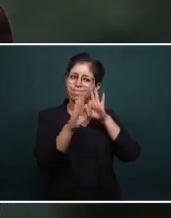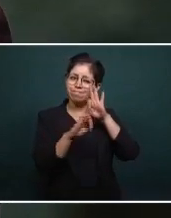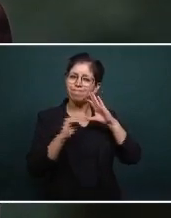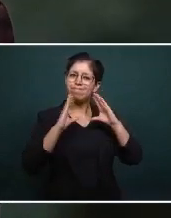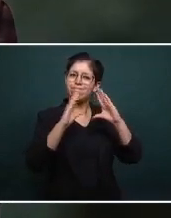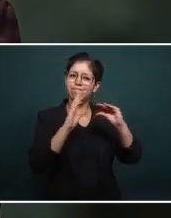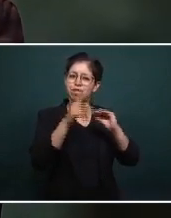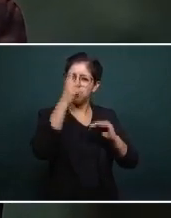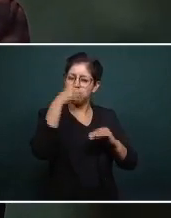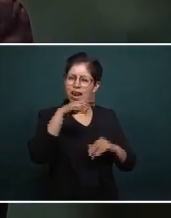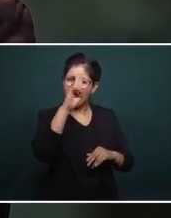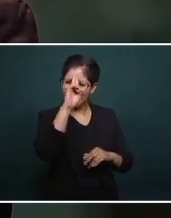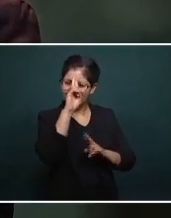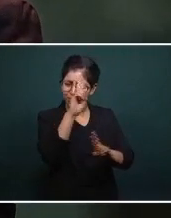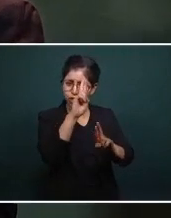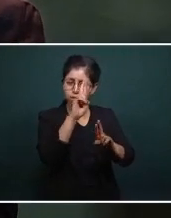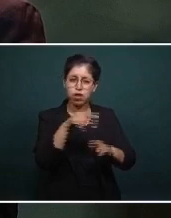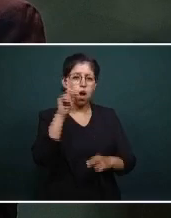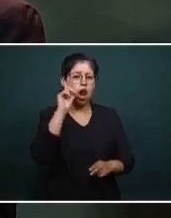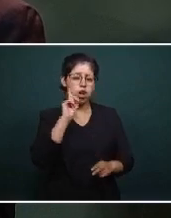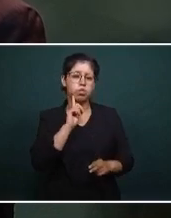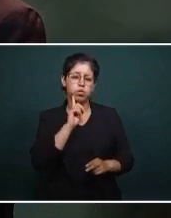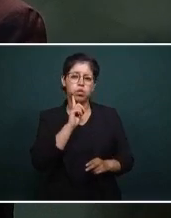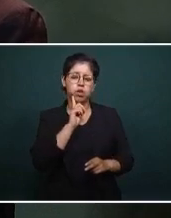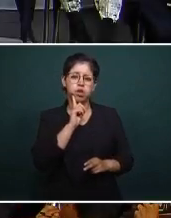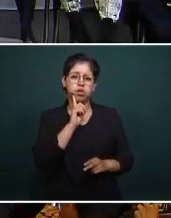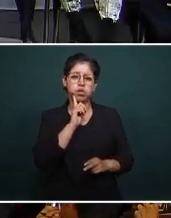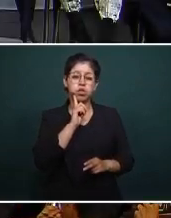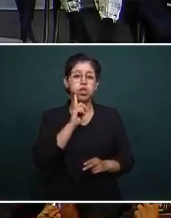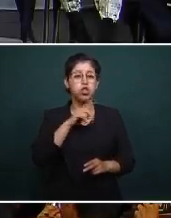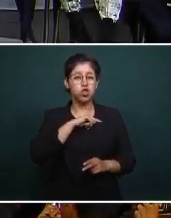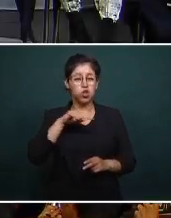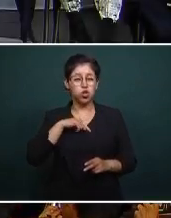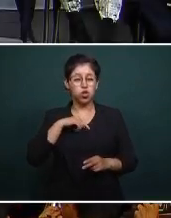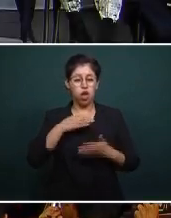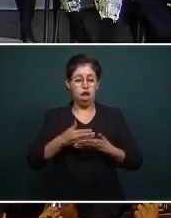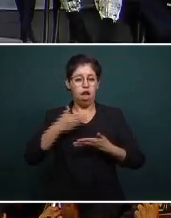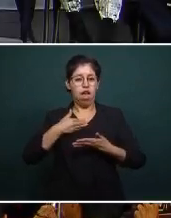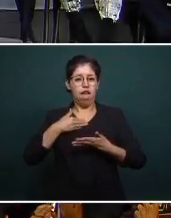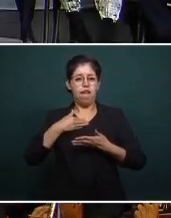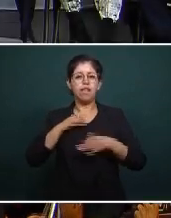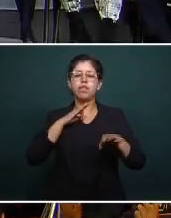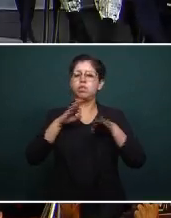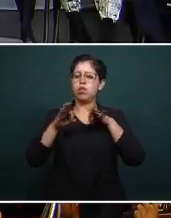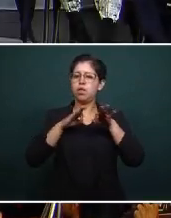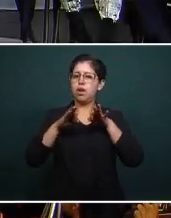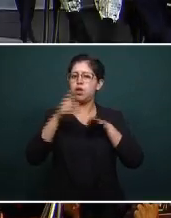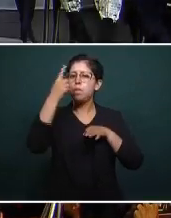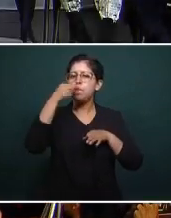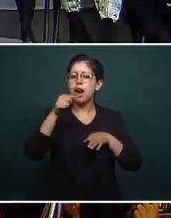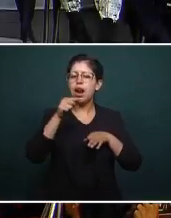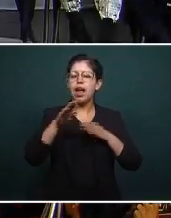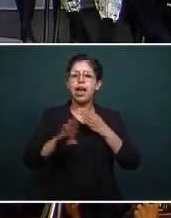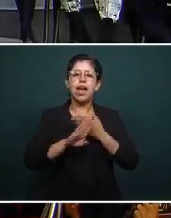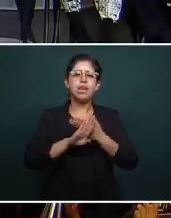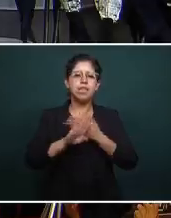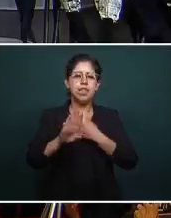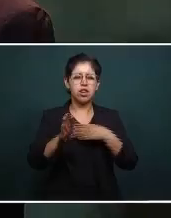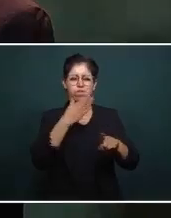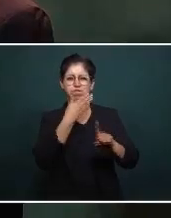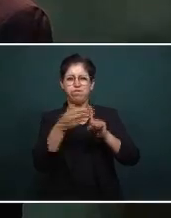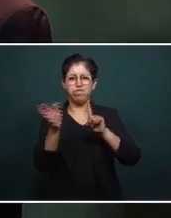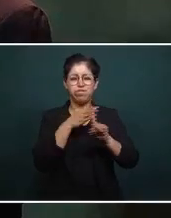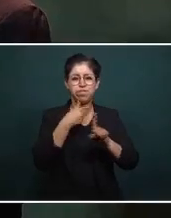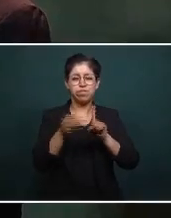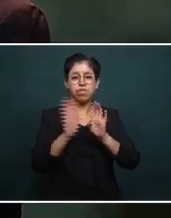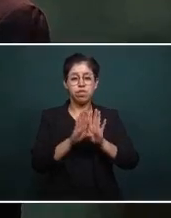mujeres. Esto es muy importante porque desde aquí estamos atendiendo también y trabajando en que la violencia, que muchas